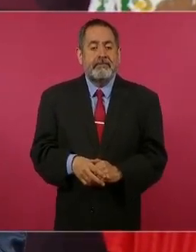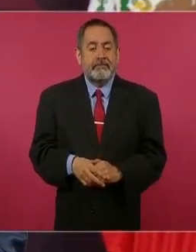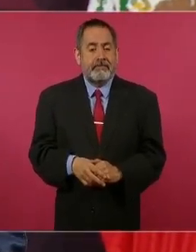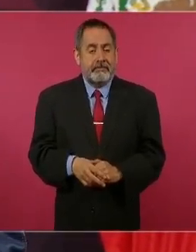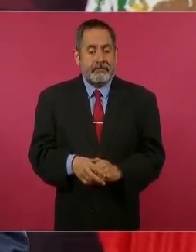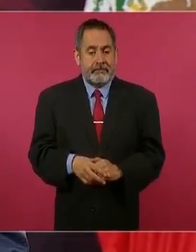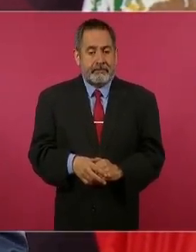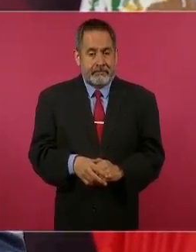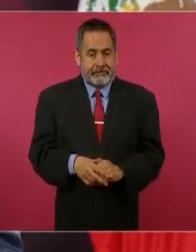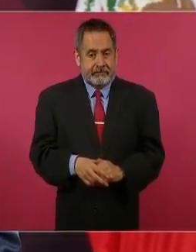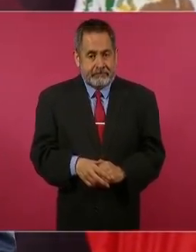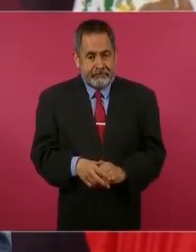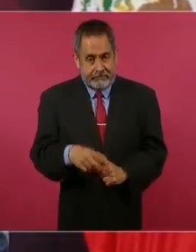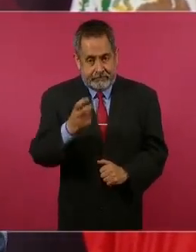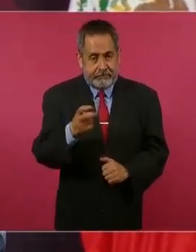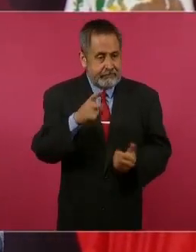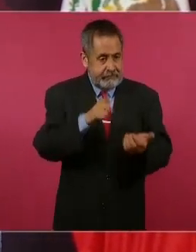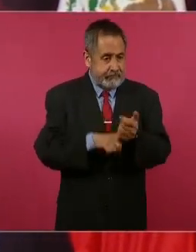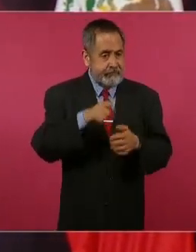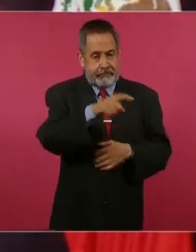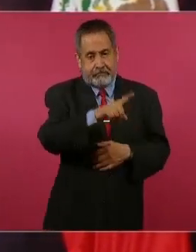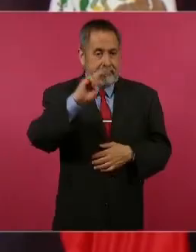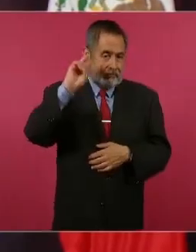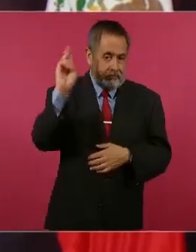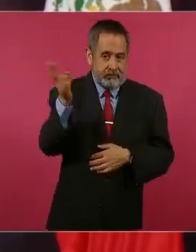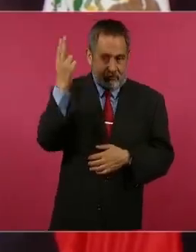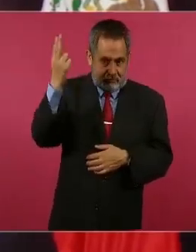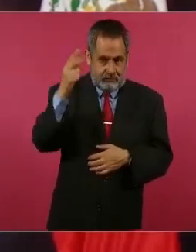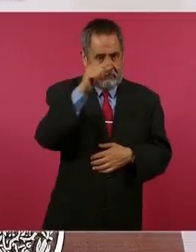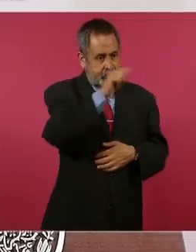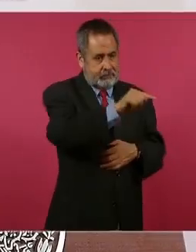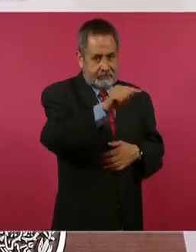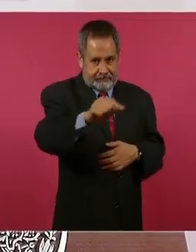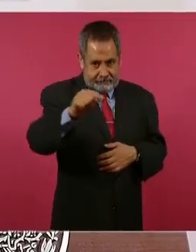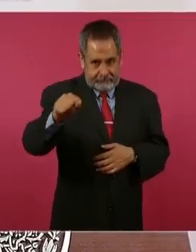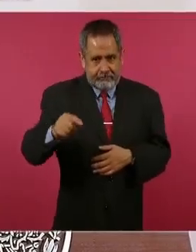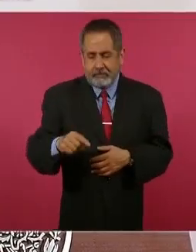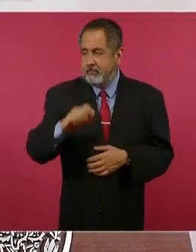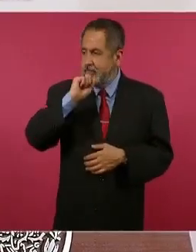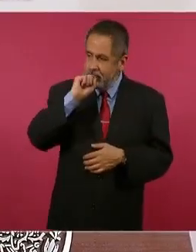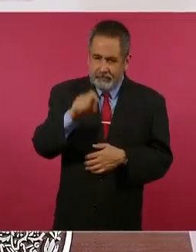Y así en la academia, así